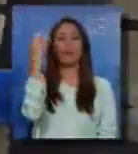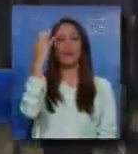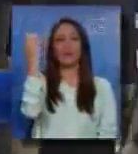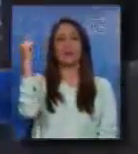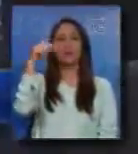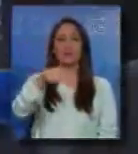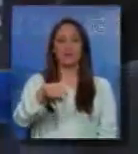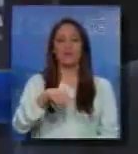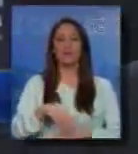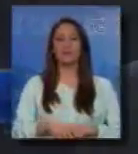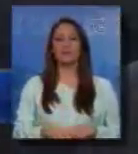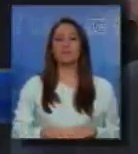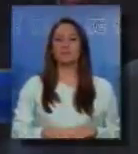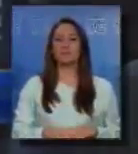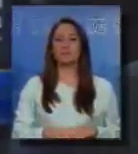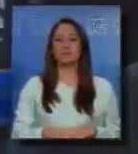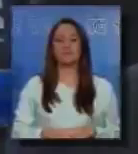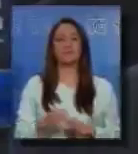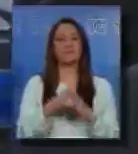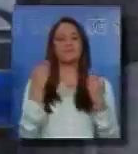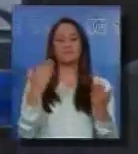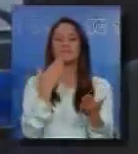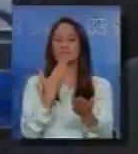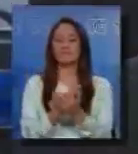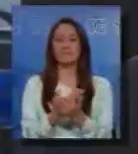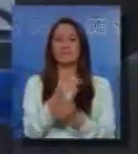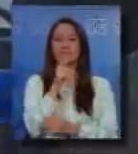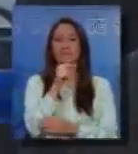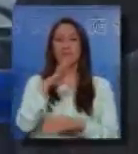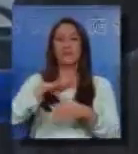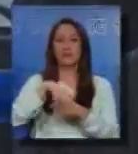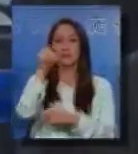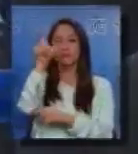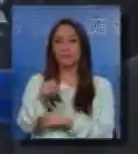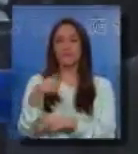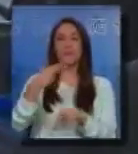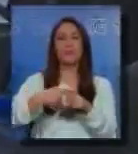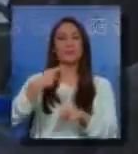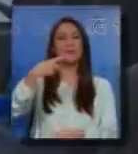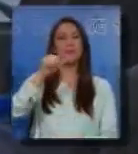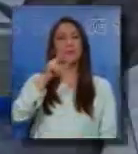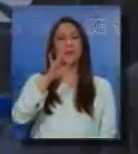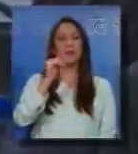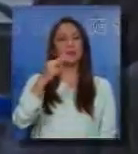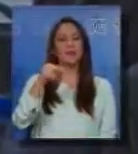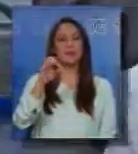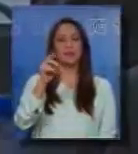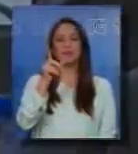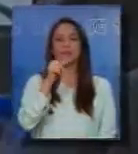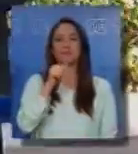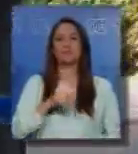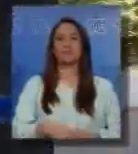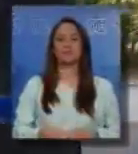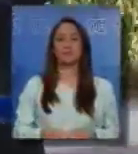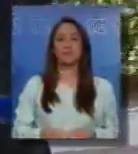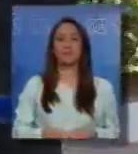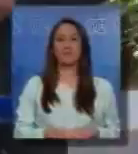Ángela Holguín. Con un enorme agradecimiento hacia el canciller Ricardo Patiño, hacia el canciller Rodolfo